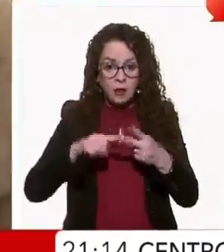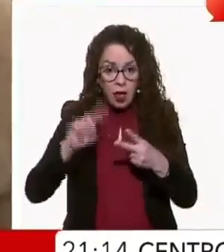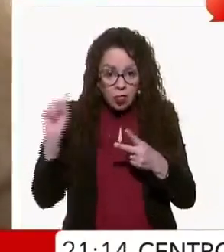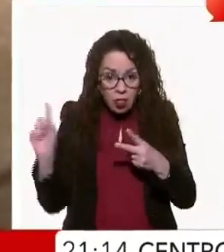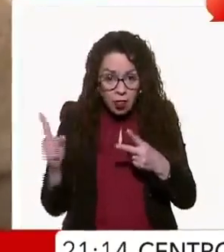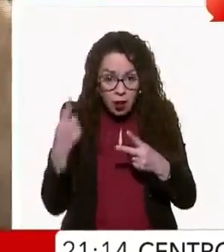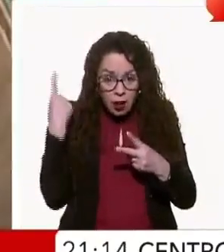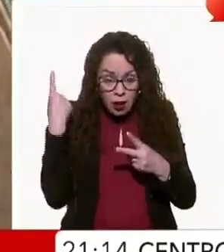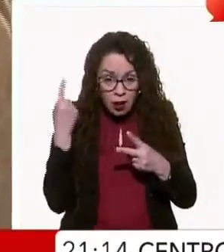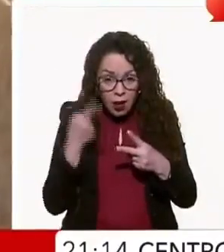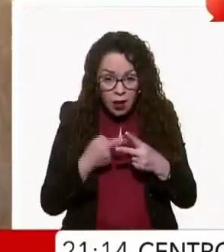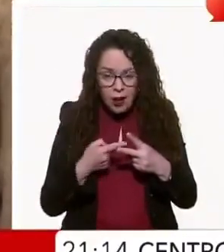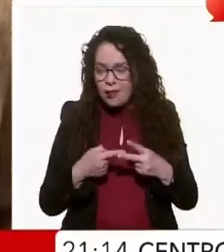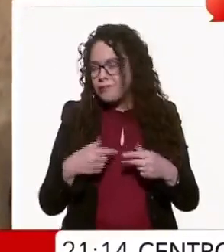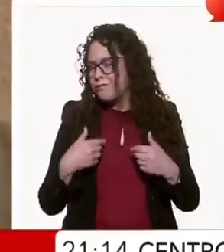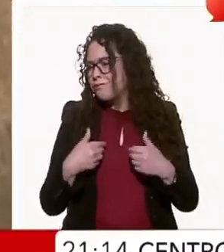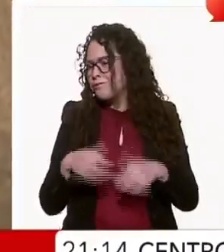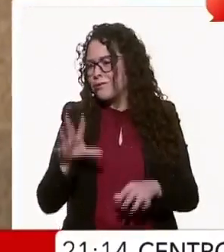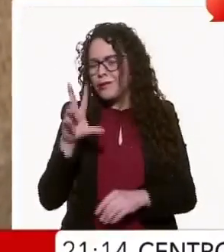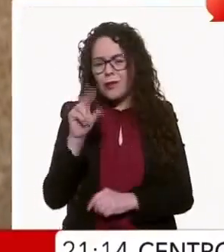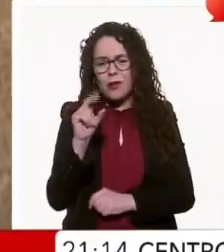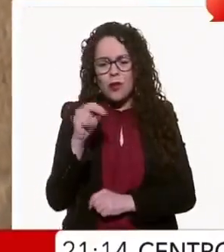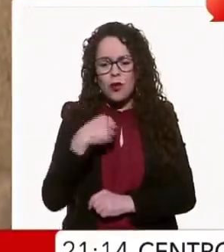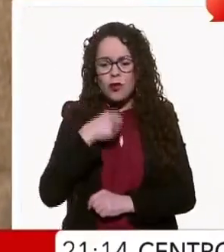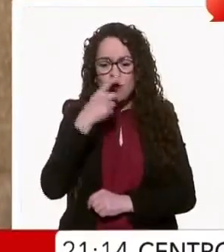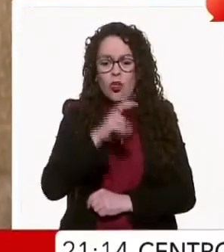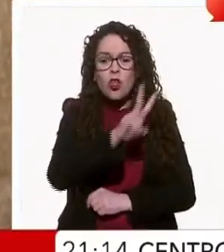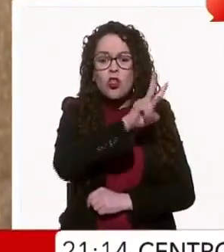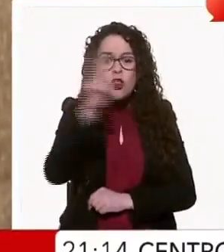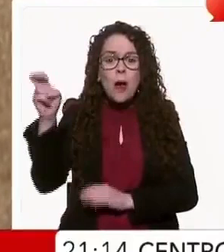hablando de $200 millones.